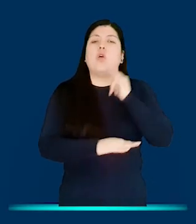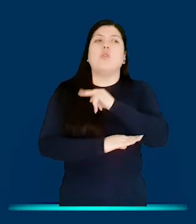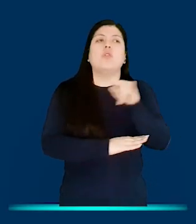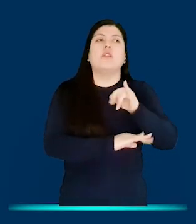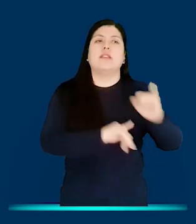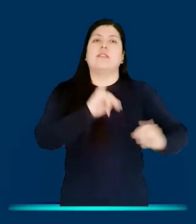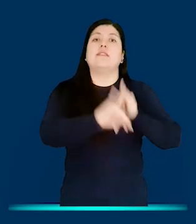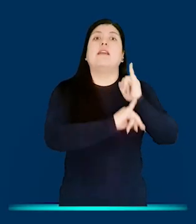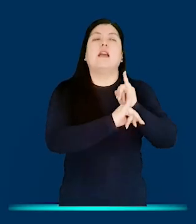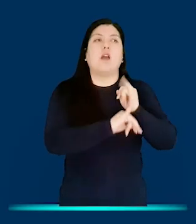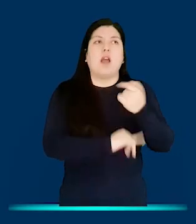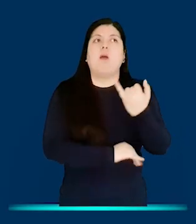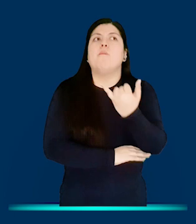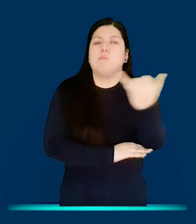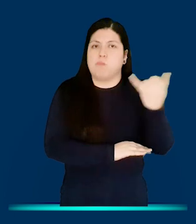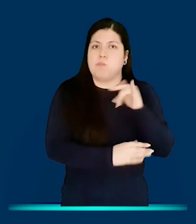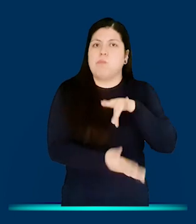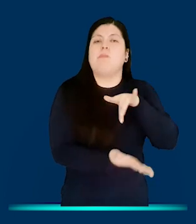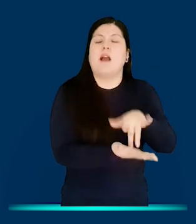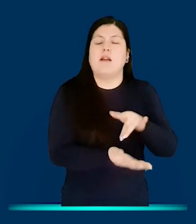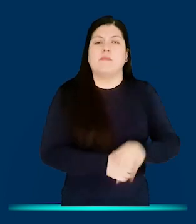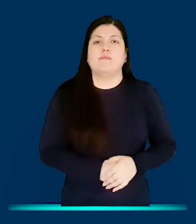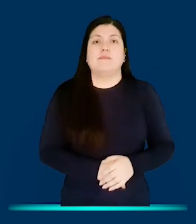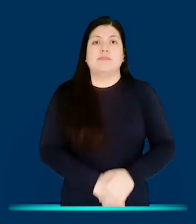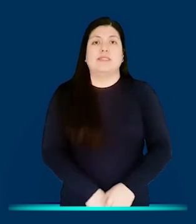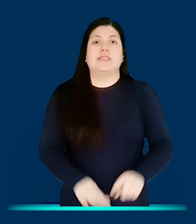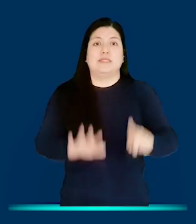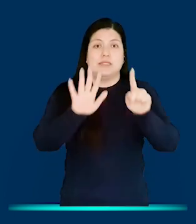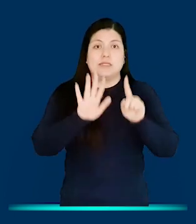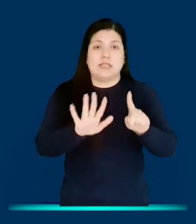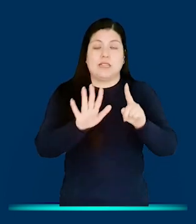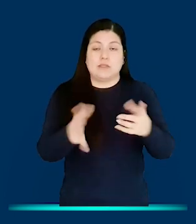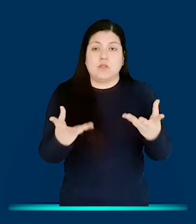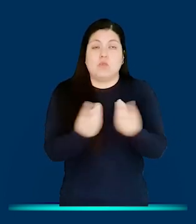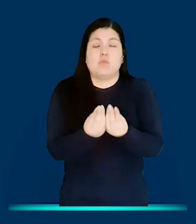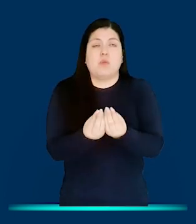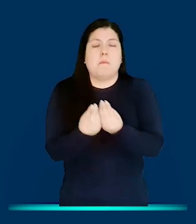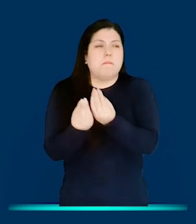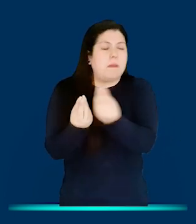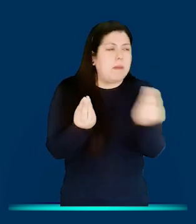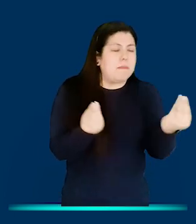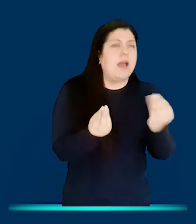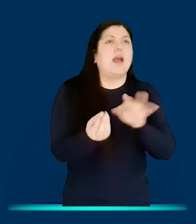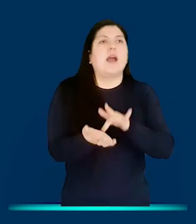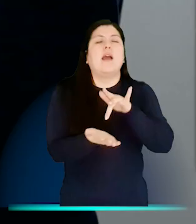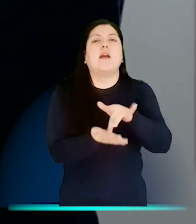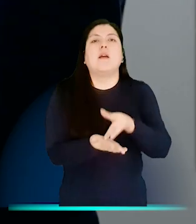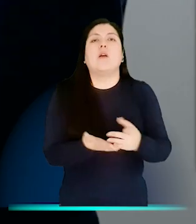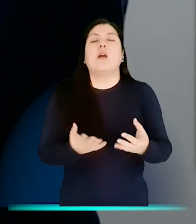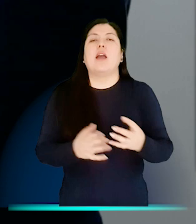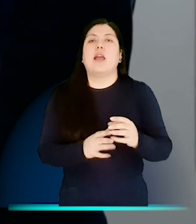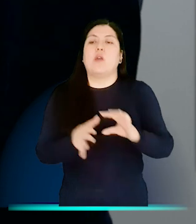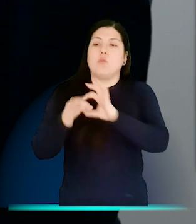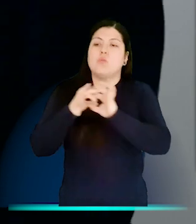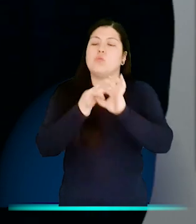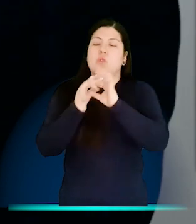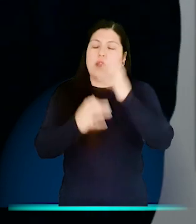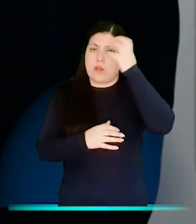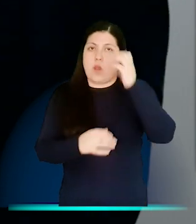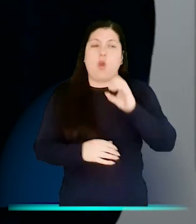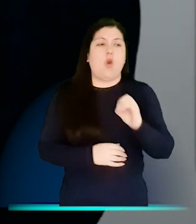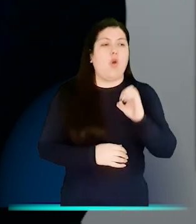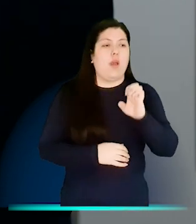proceso electoral vamos a contar, digamos, con una copiosa participación de misiones de observación internacional.